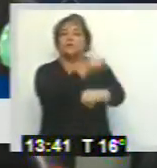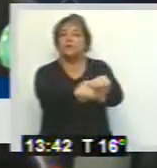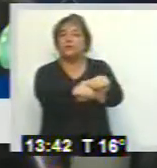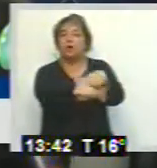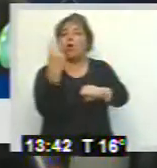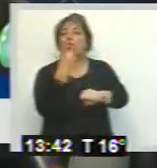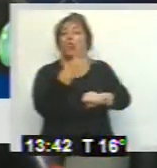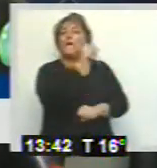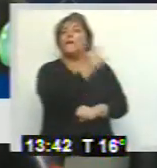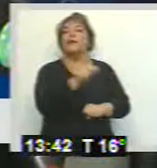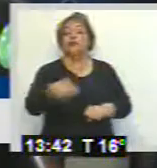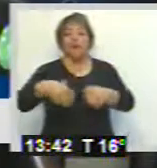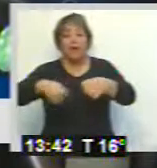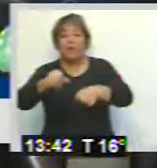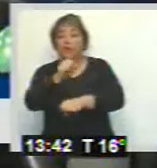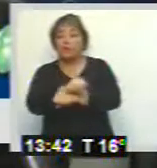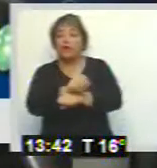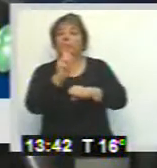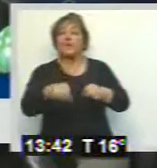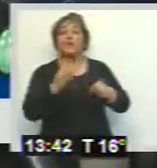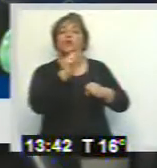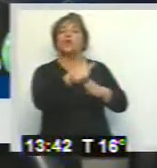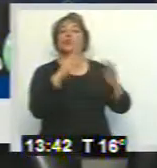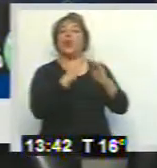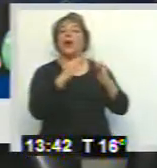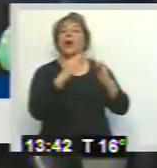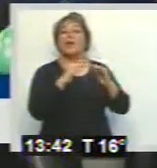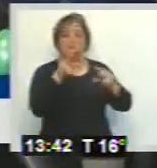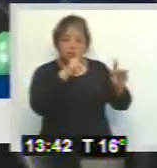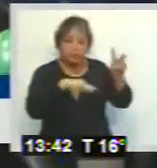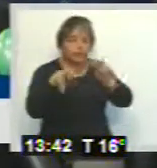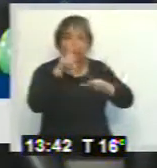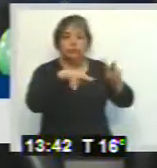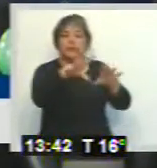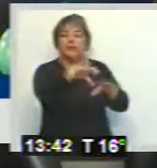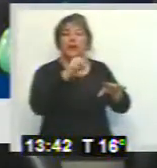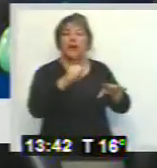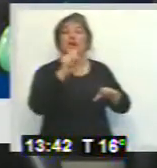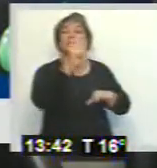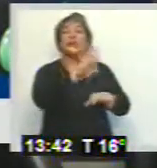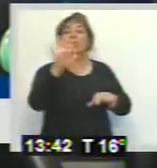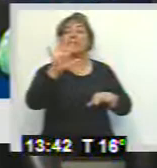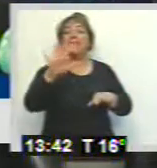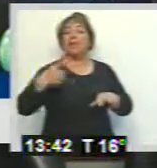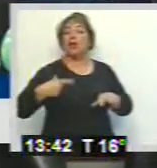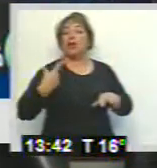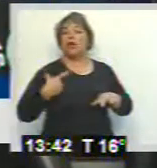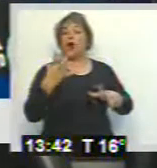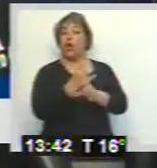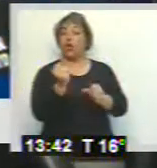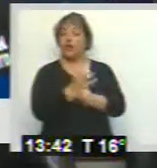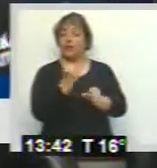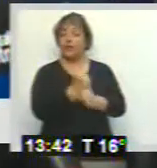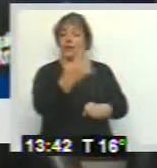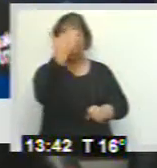de dos personas y también los allanamientos en sus domicilios, en donde se procedió al secuestro de 55 tarjetas de saeta,